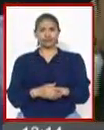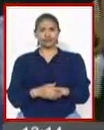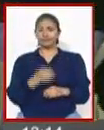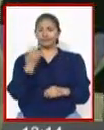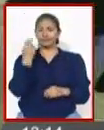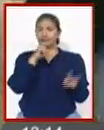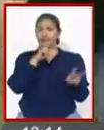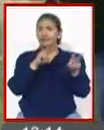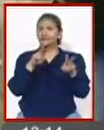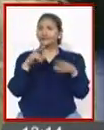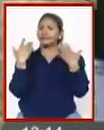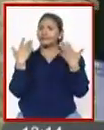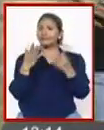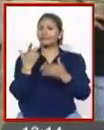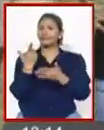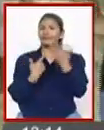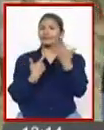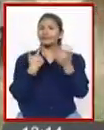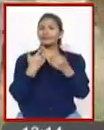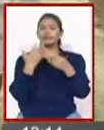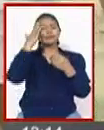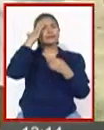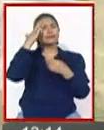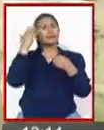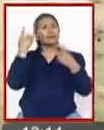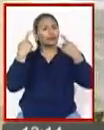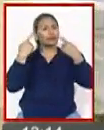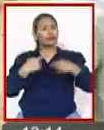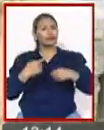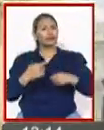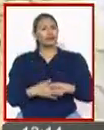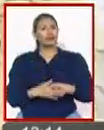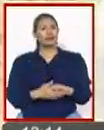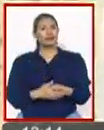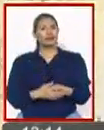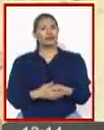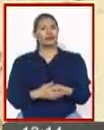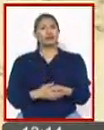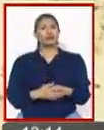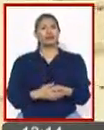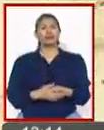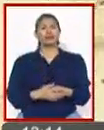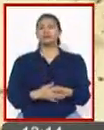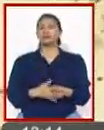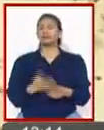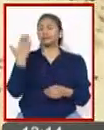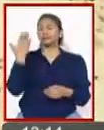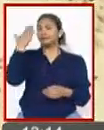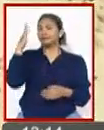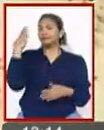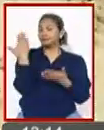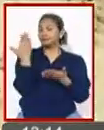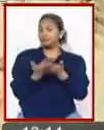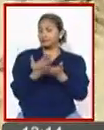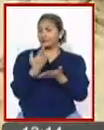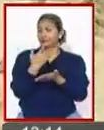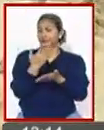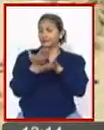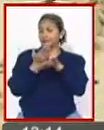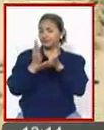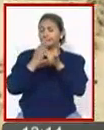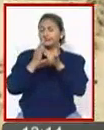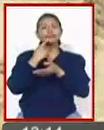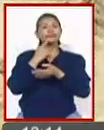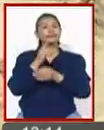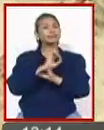viendo eso. ¿Por qué deriva el enfrentamiento con los policías? No sé, ellos vienen al ciego a decirnos a que nos desalojan y